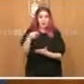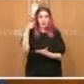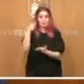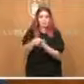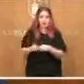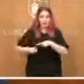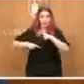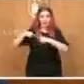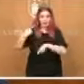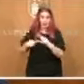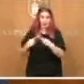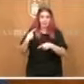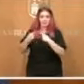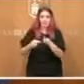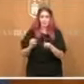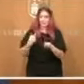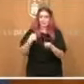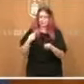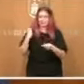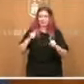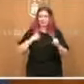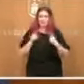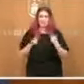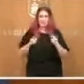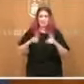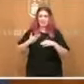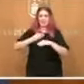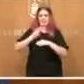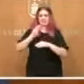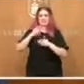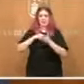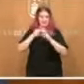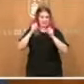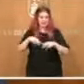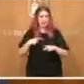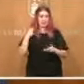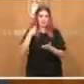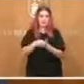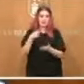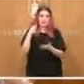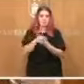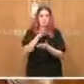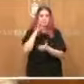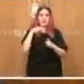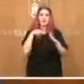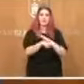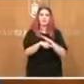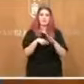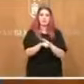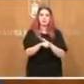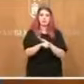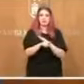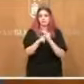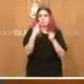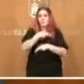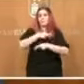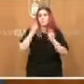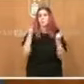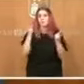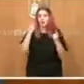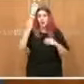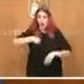día todos estos desmanes y todos estos excesos y falta de planificación en la gestión del erario público.